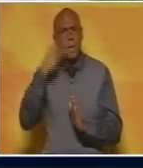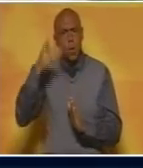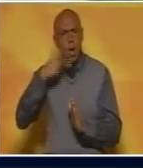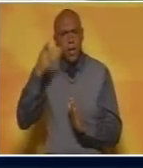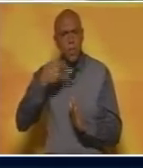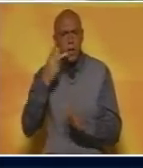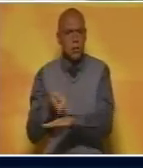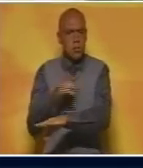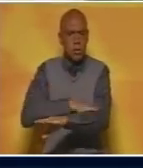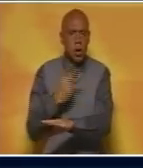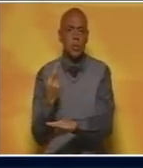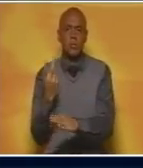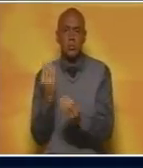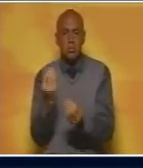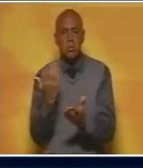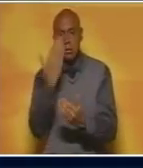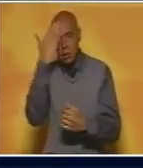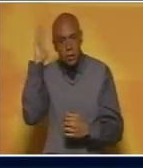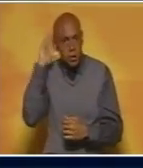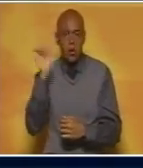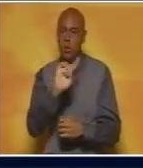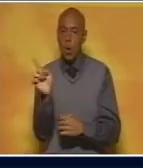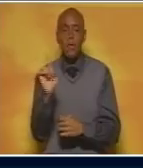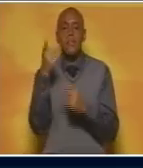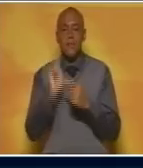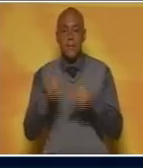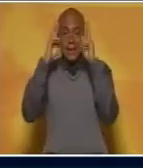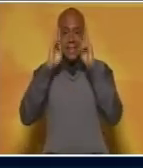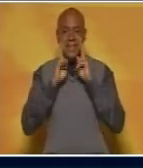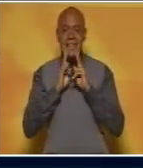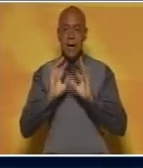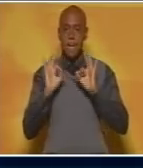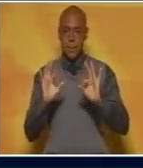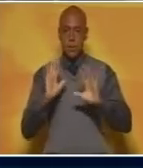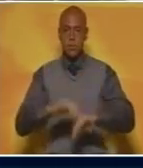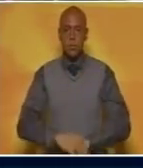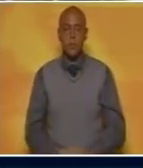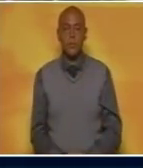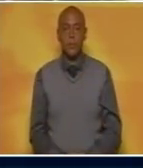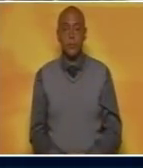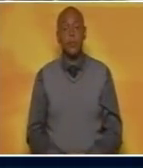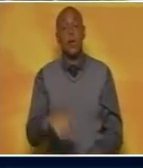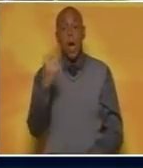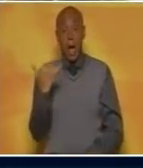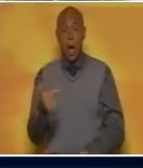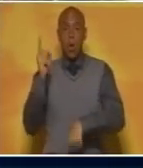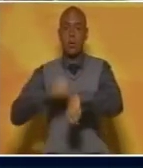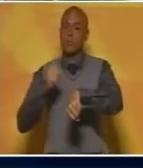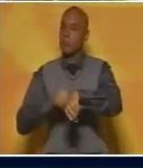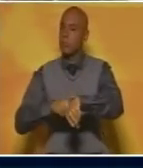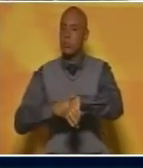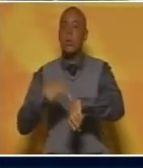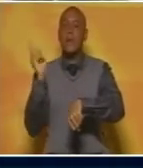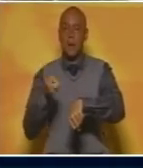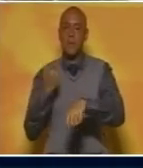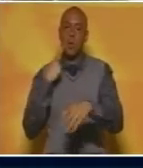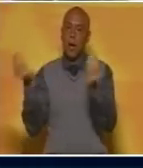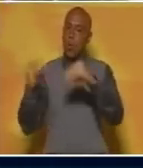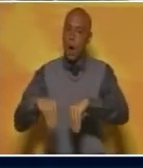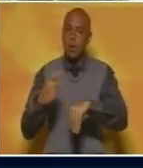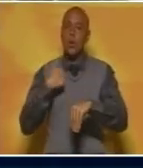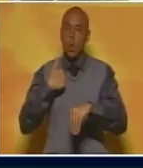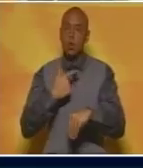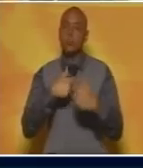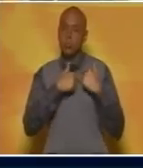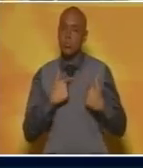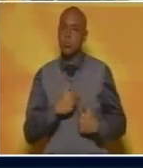proceso de postulaciones para que sea lo más transparente posible. Es la hora de ponerse de acuerdo y yo celebro la